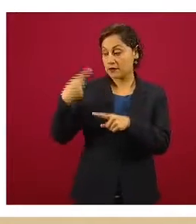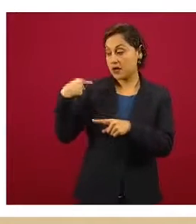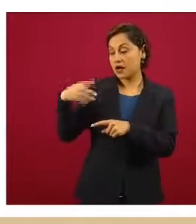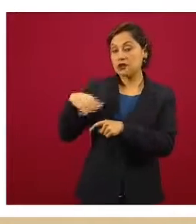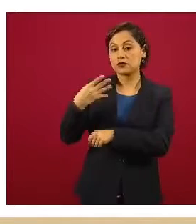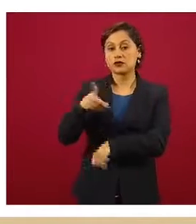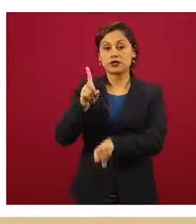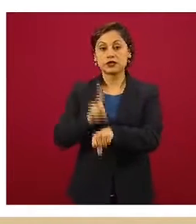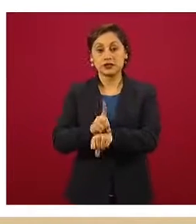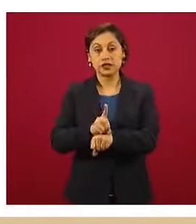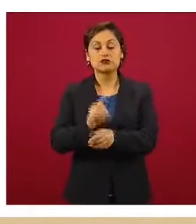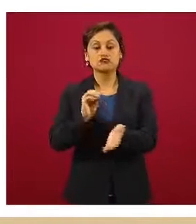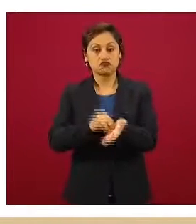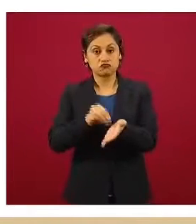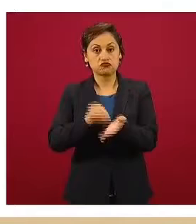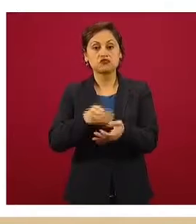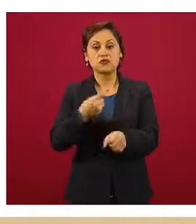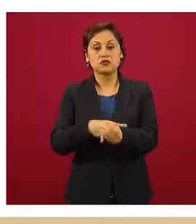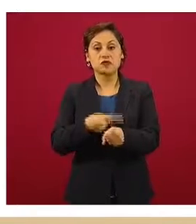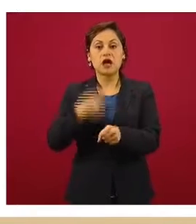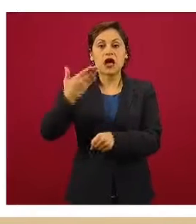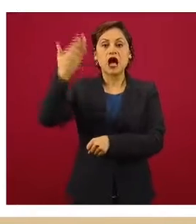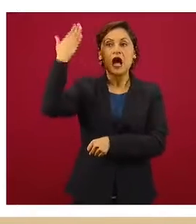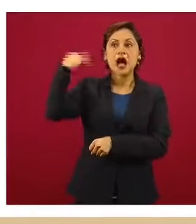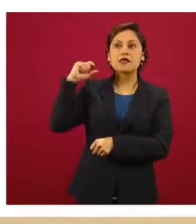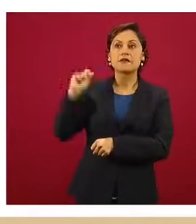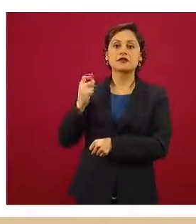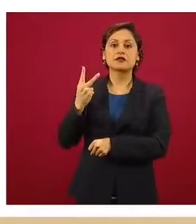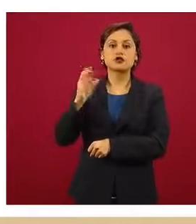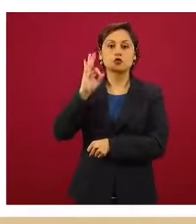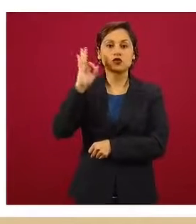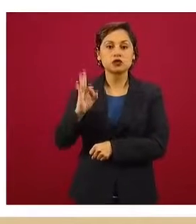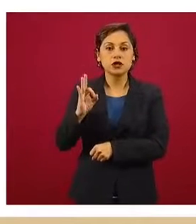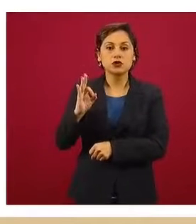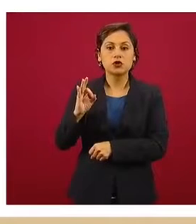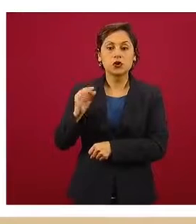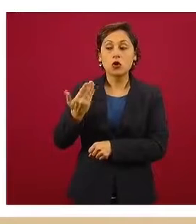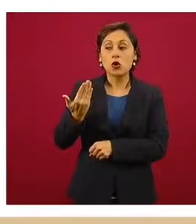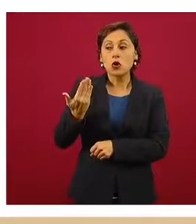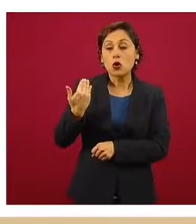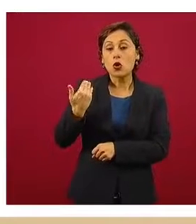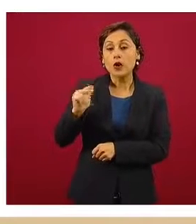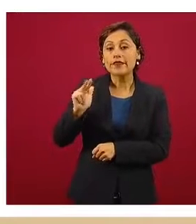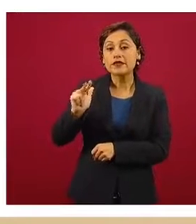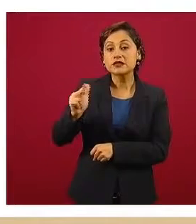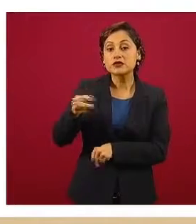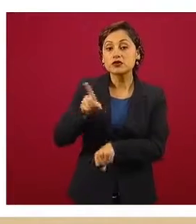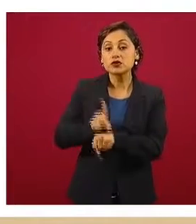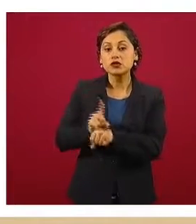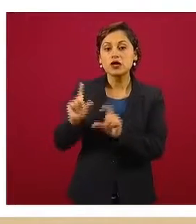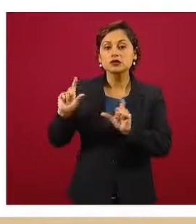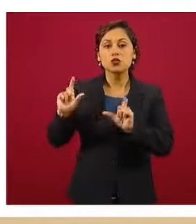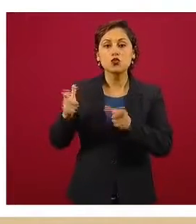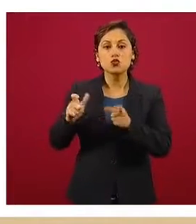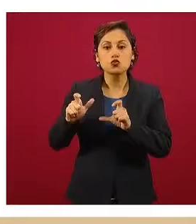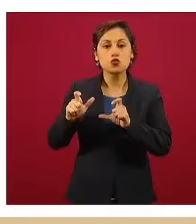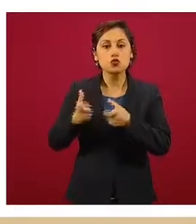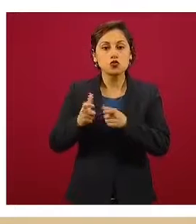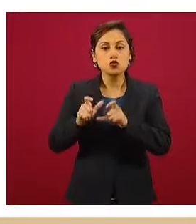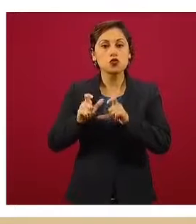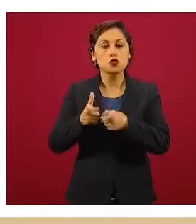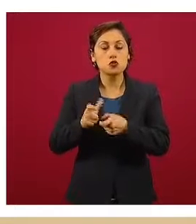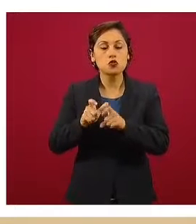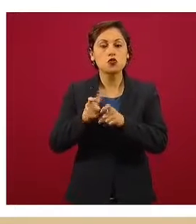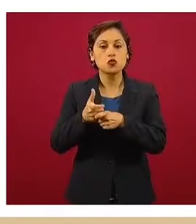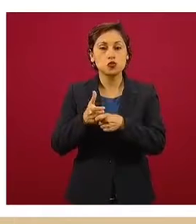15 días originalmente era 22% y a lo largo de los últimos 18 días se ha ido reduciendo